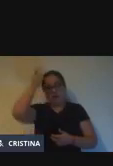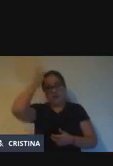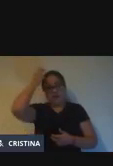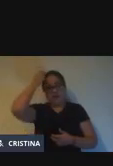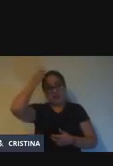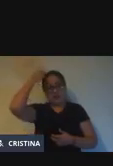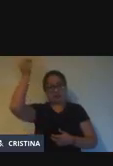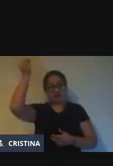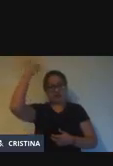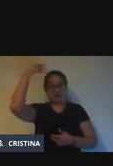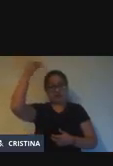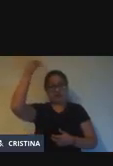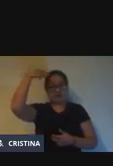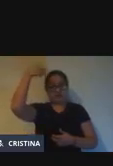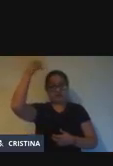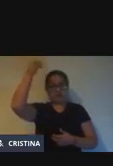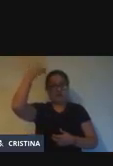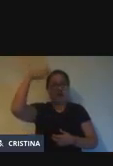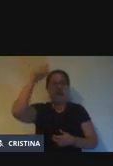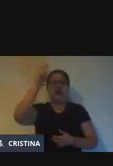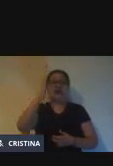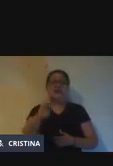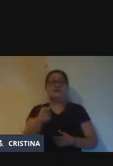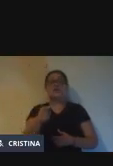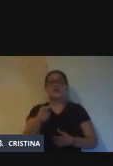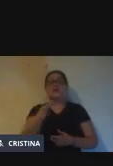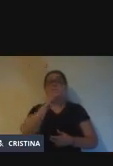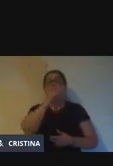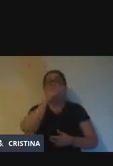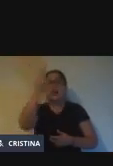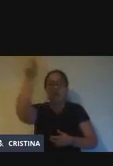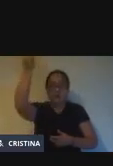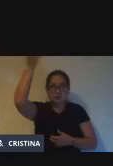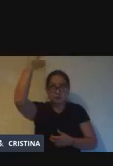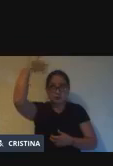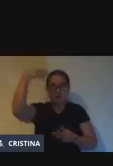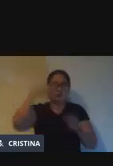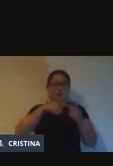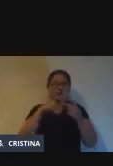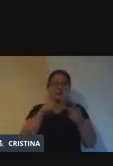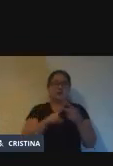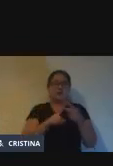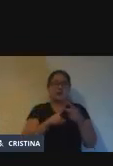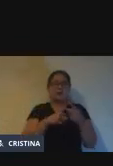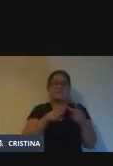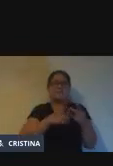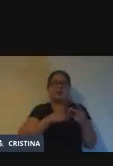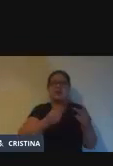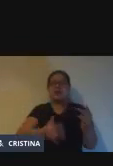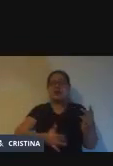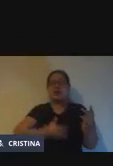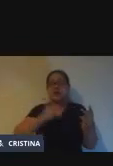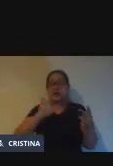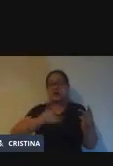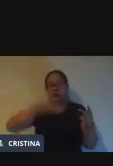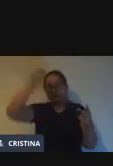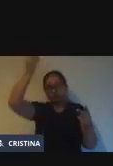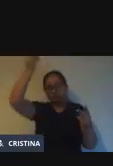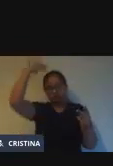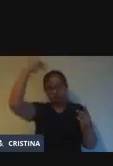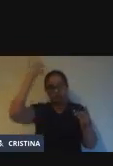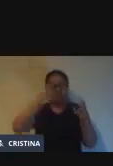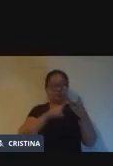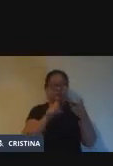de experiencias, de vivencias, de palabras, ¿no? Es un acumulado, o sea, no es un órgano ahí